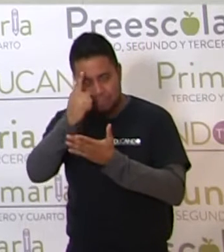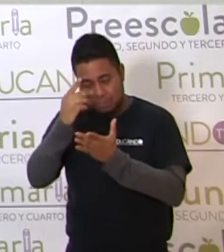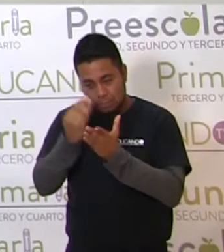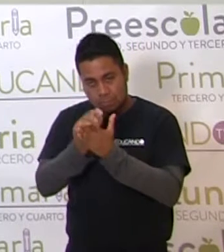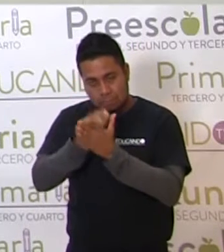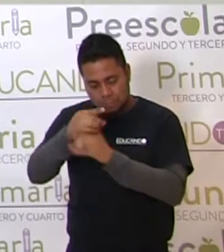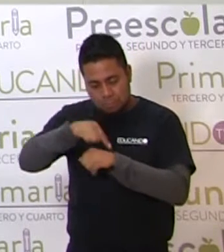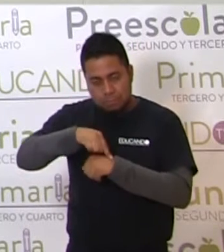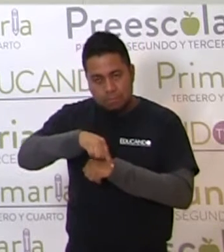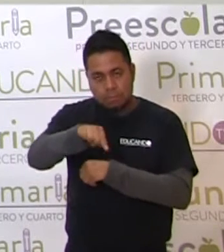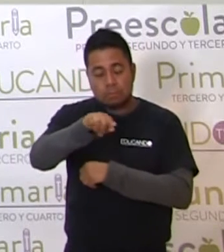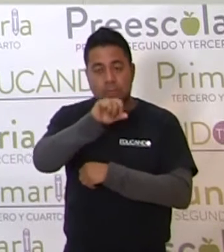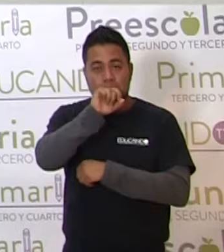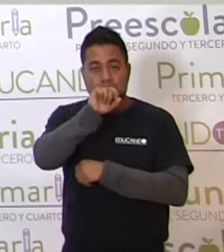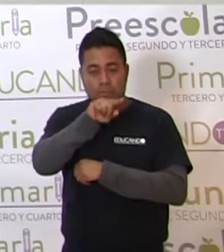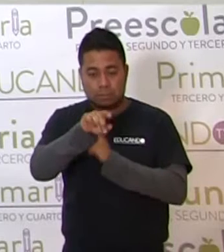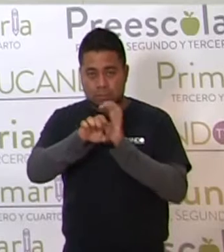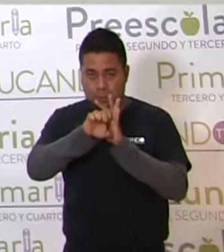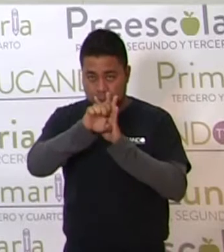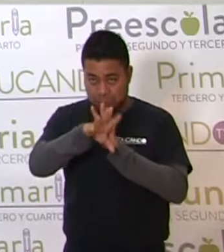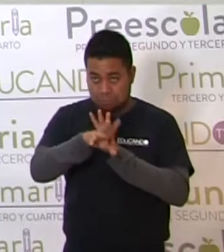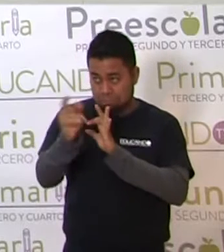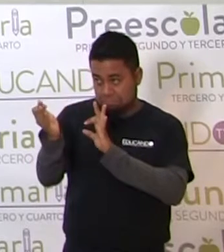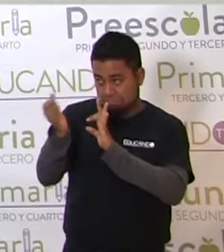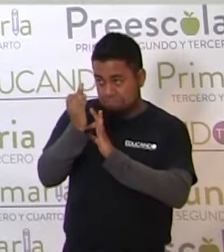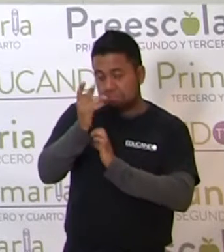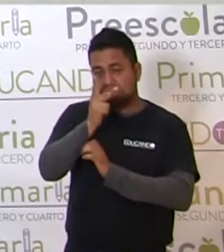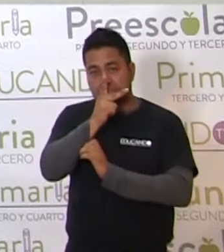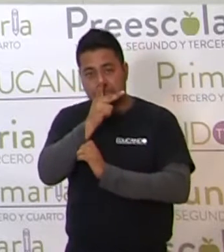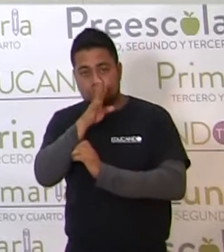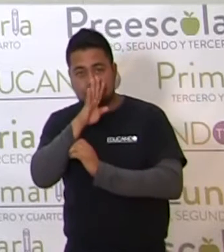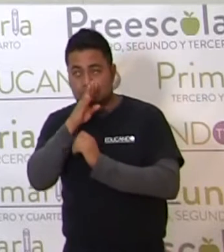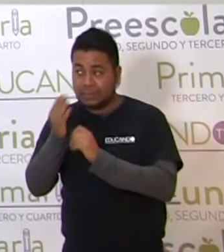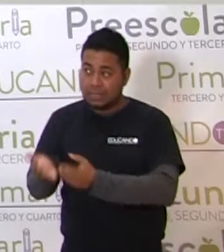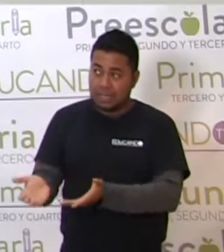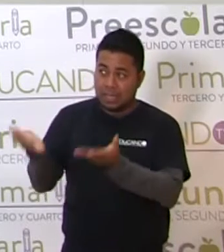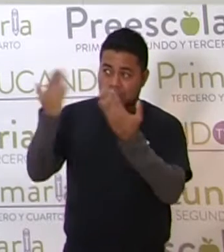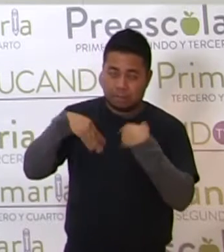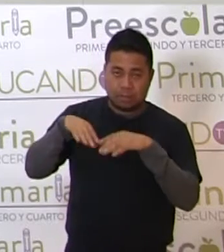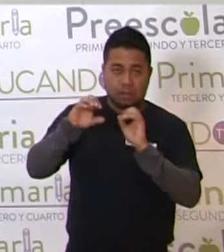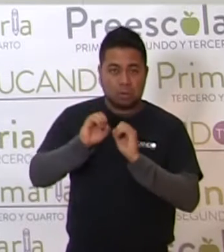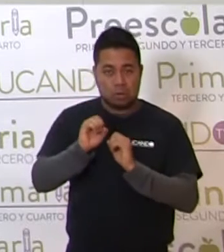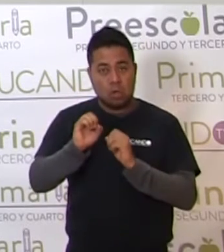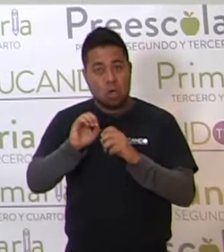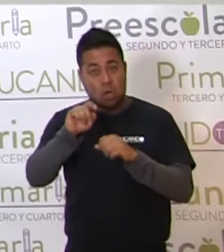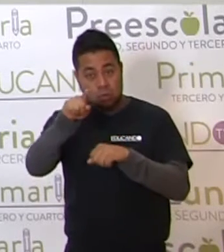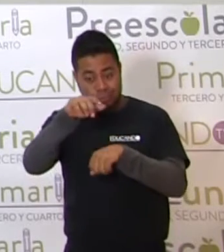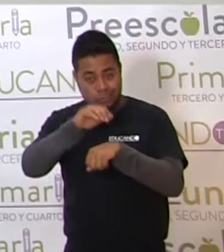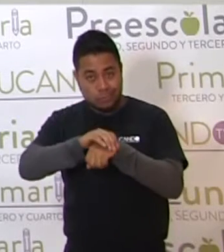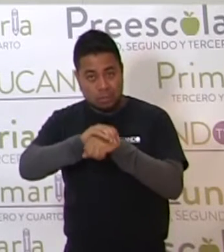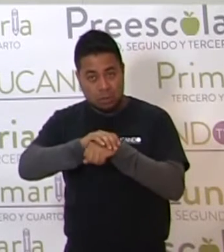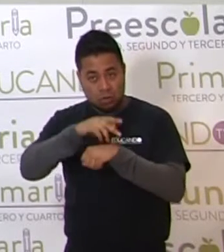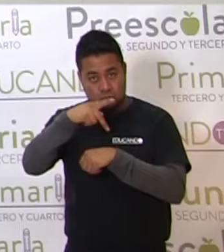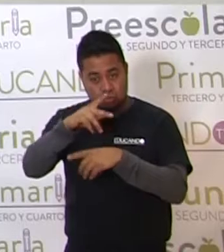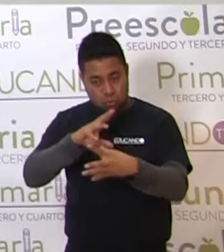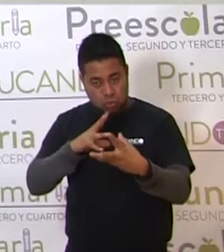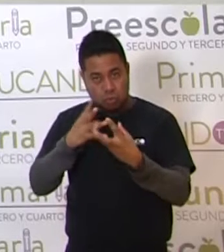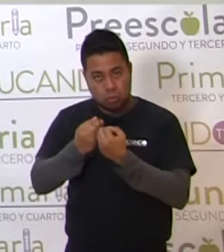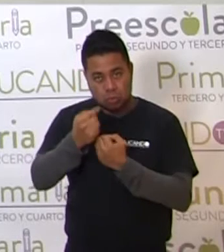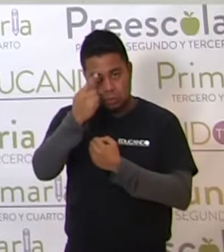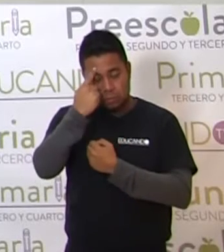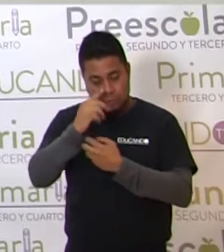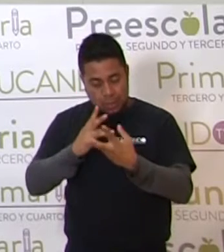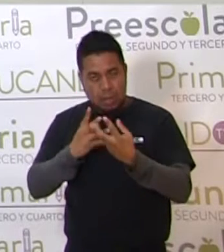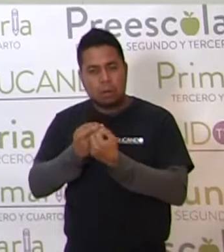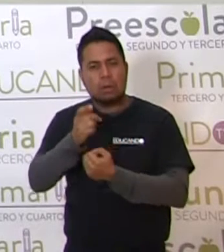esta transmisión también si estás cerca papá o mamá puedes invitarlos o reunirte con tus amigos y amigas para